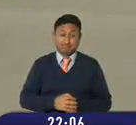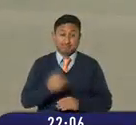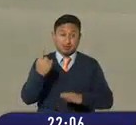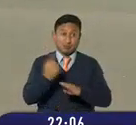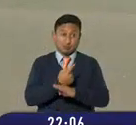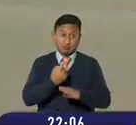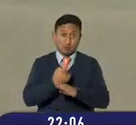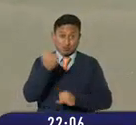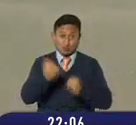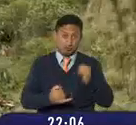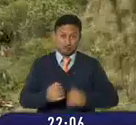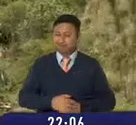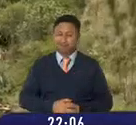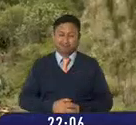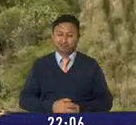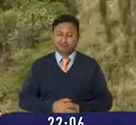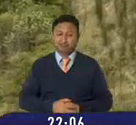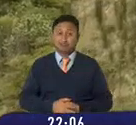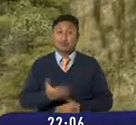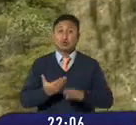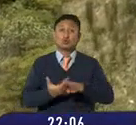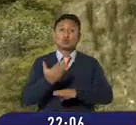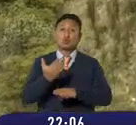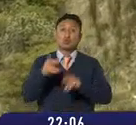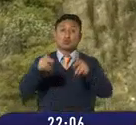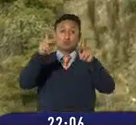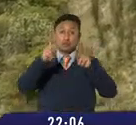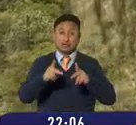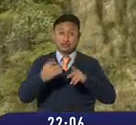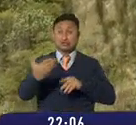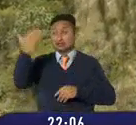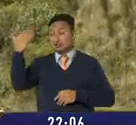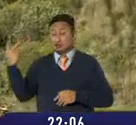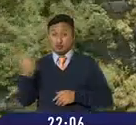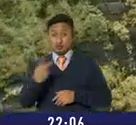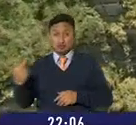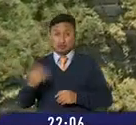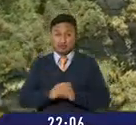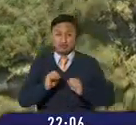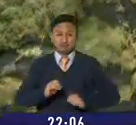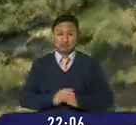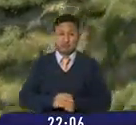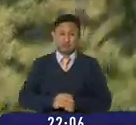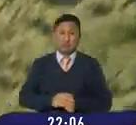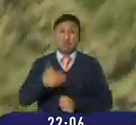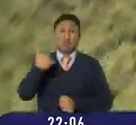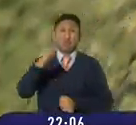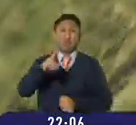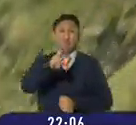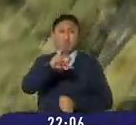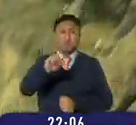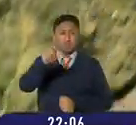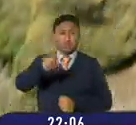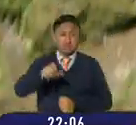ni será el último. Tanto el Puente Nuevo como el Viejo han sido testigos mudos de más de una veintena de muertes